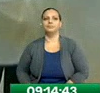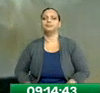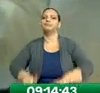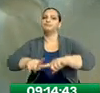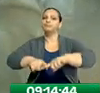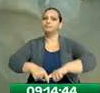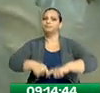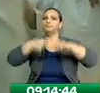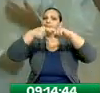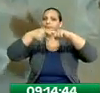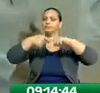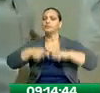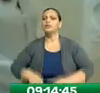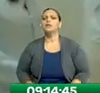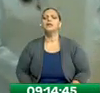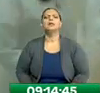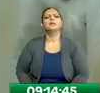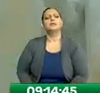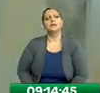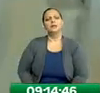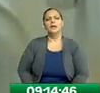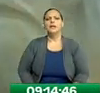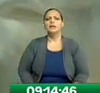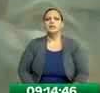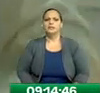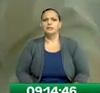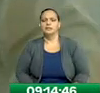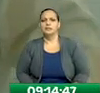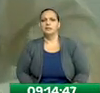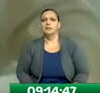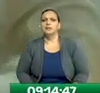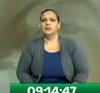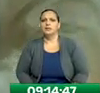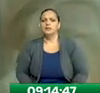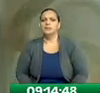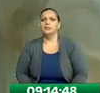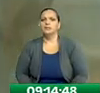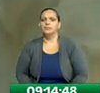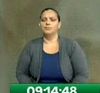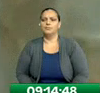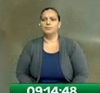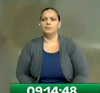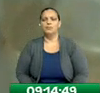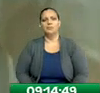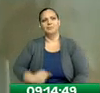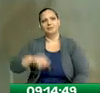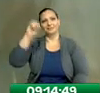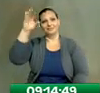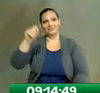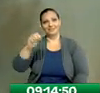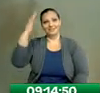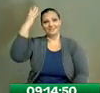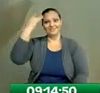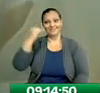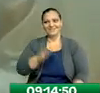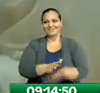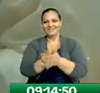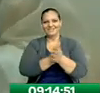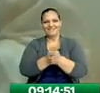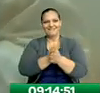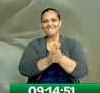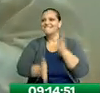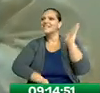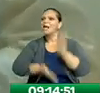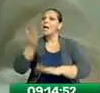de salir a trabajar y de regresar a la casa. Este no es momento de ir a parques, no es momento de ir a malecones, no es momento de